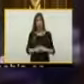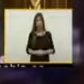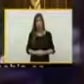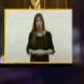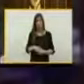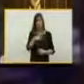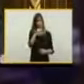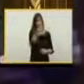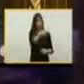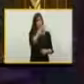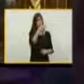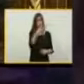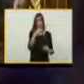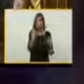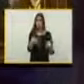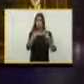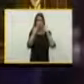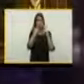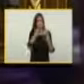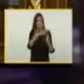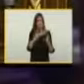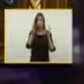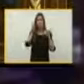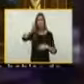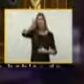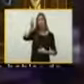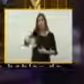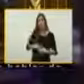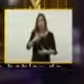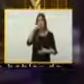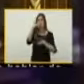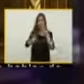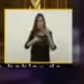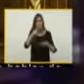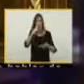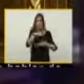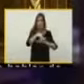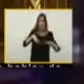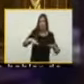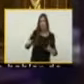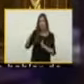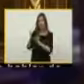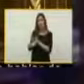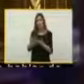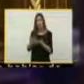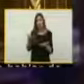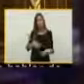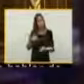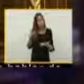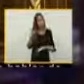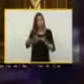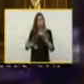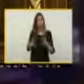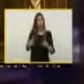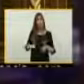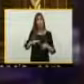capaz de incluir, por ejemplo, PNV y a Democracia y Libertad, é o goberno que se faga con Podemos, porque é o único